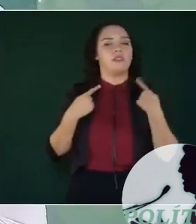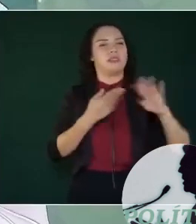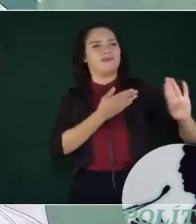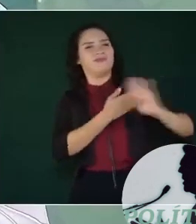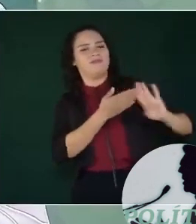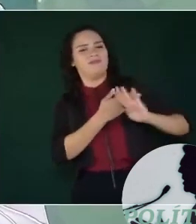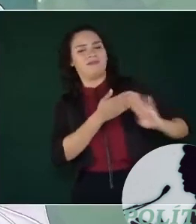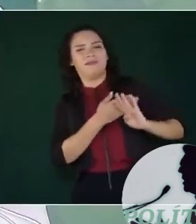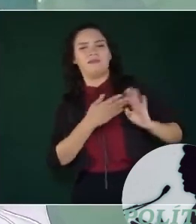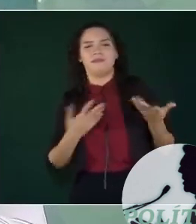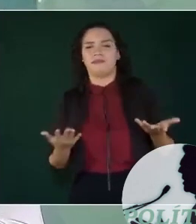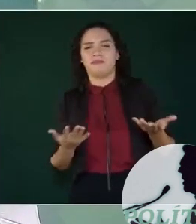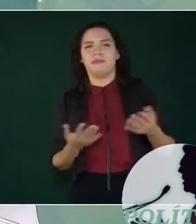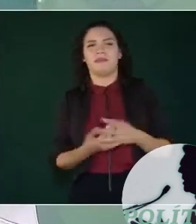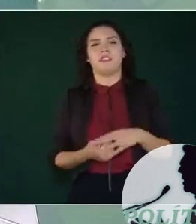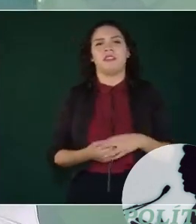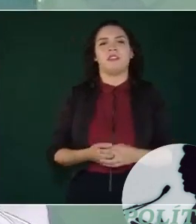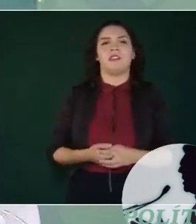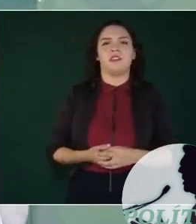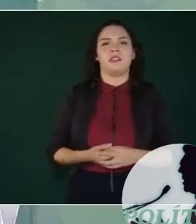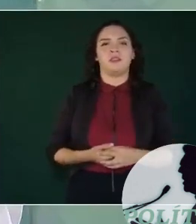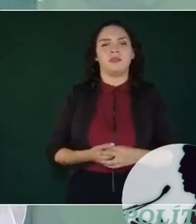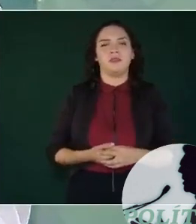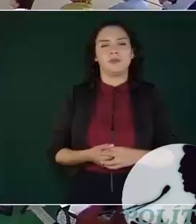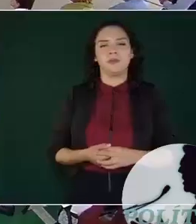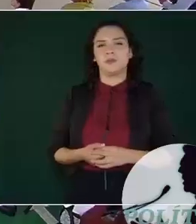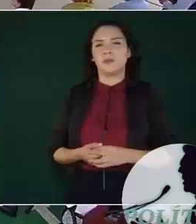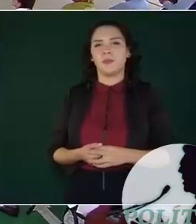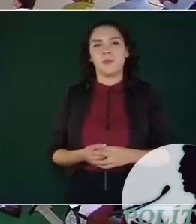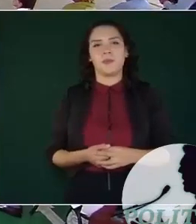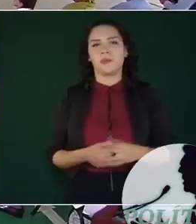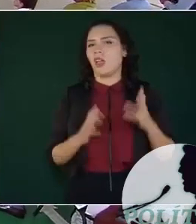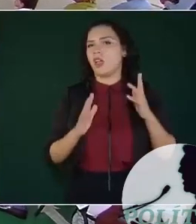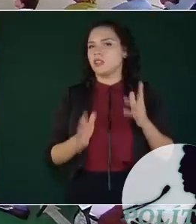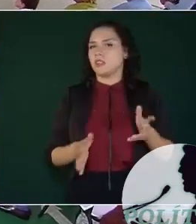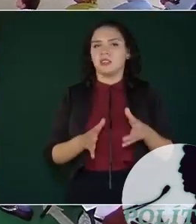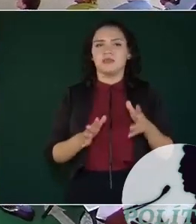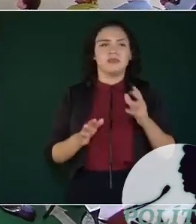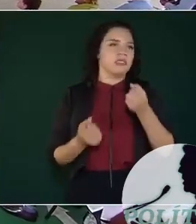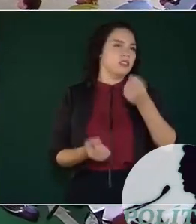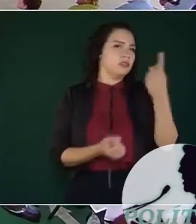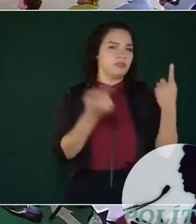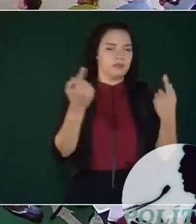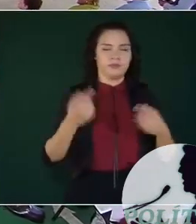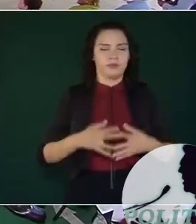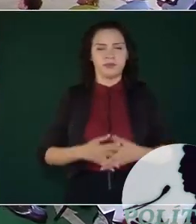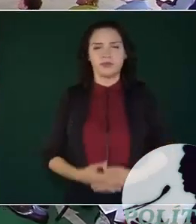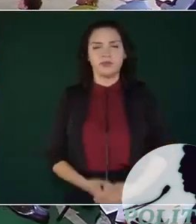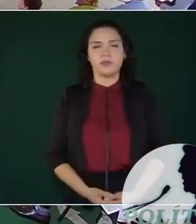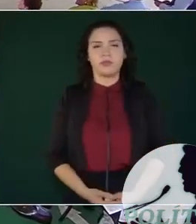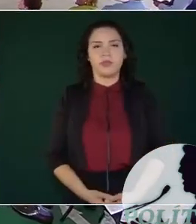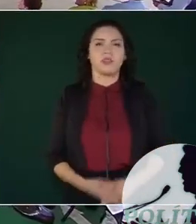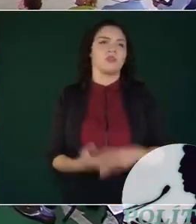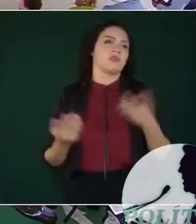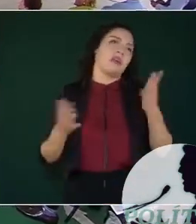Ya hacía yo el cuestionamiento a los de la organización de